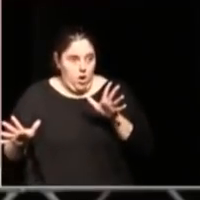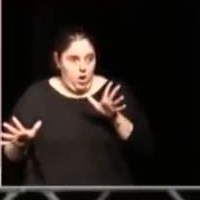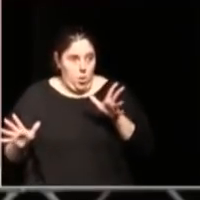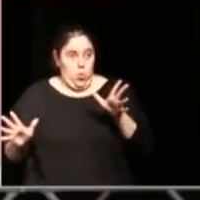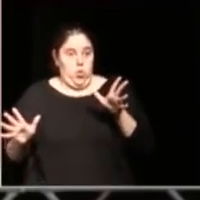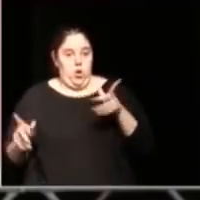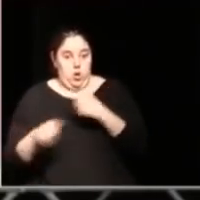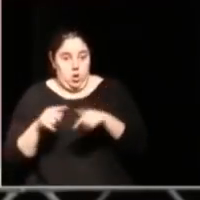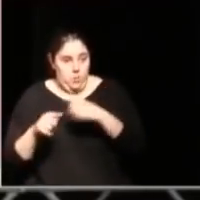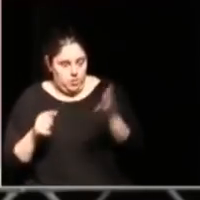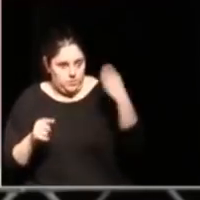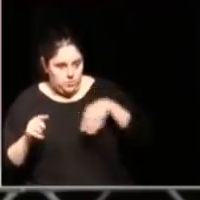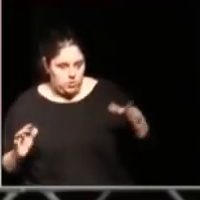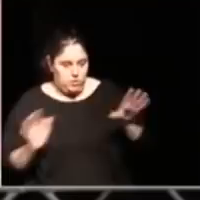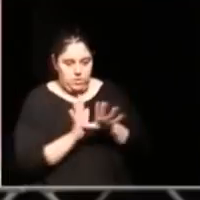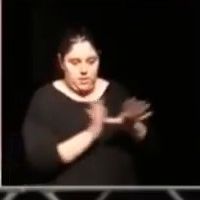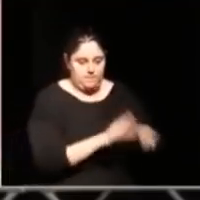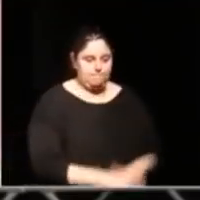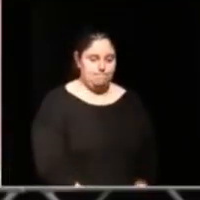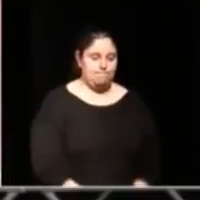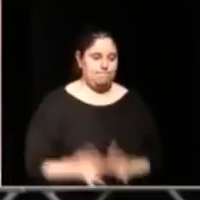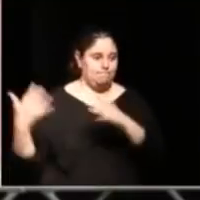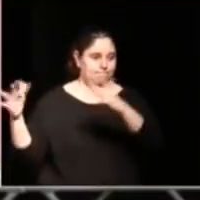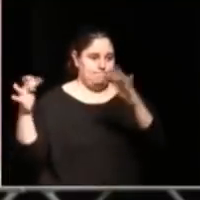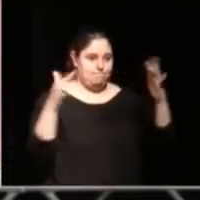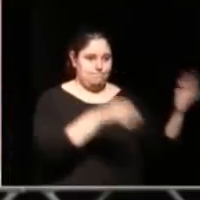por formar parte del pasado.